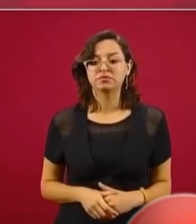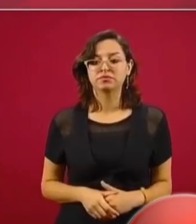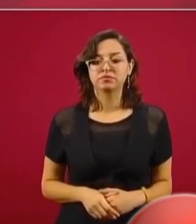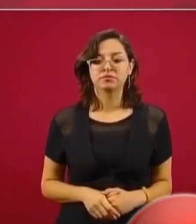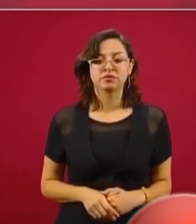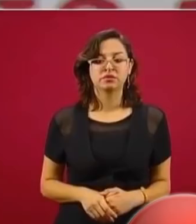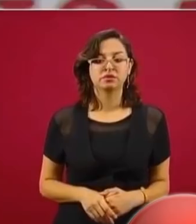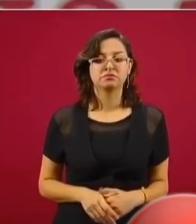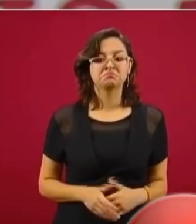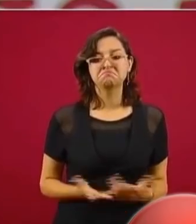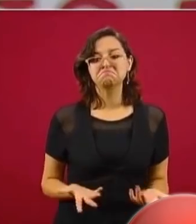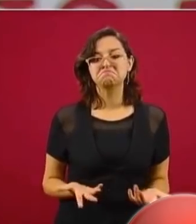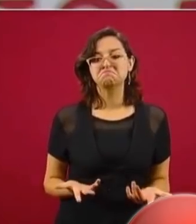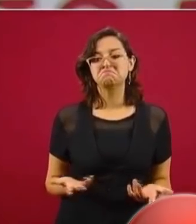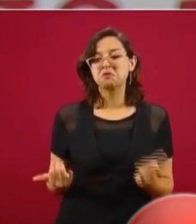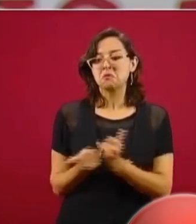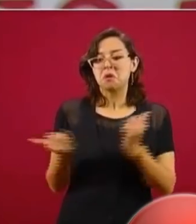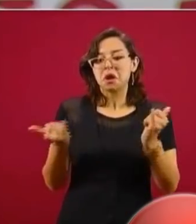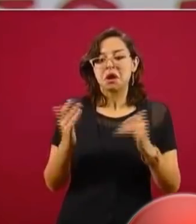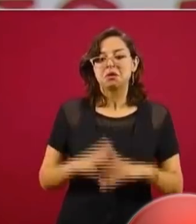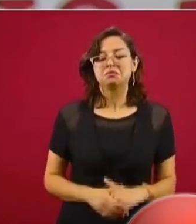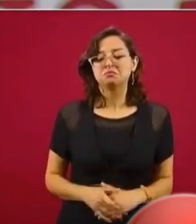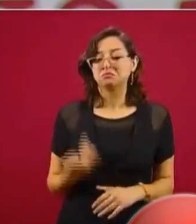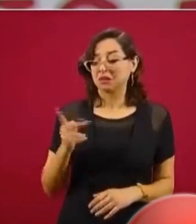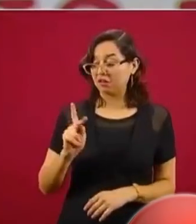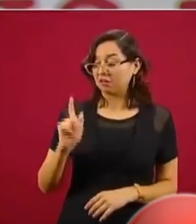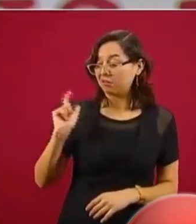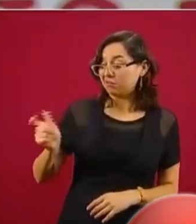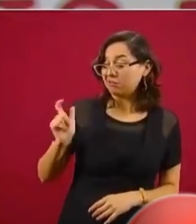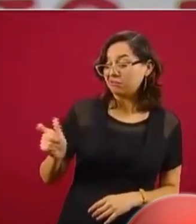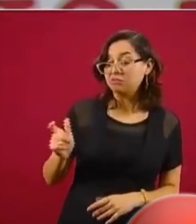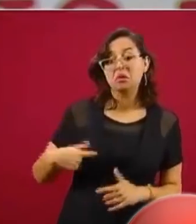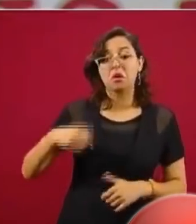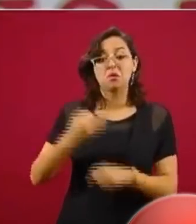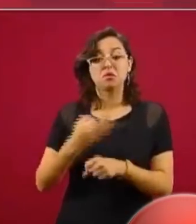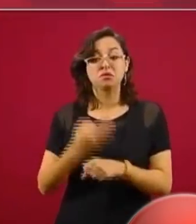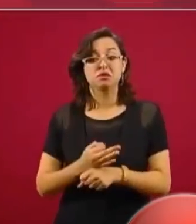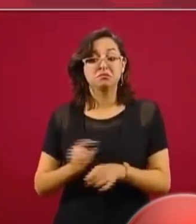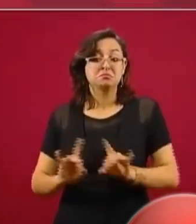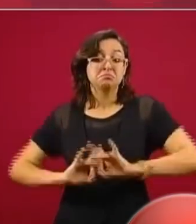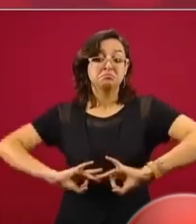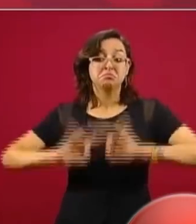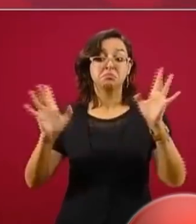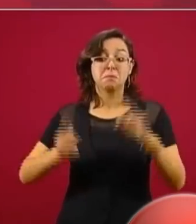te sale a mano, pero estamos en una situación que nunca se había visto.